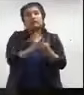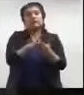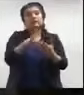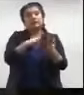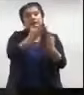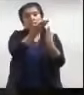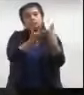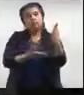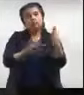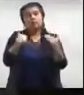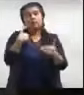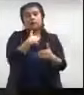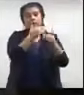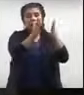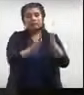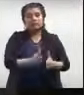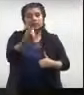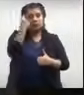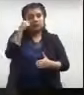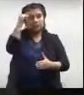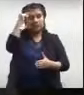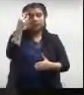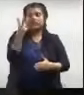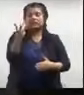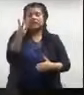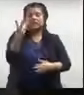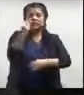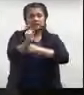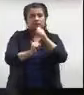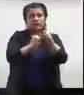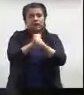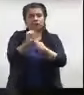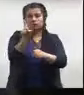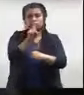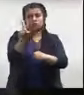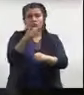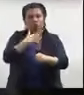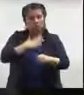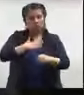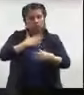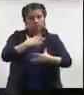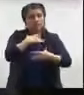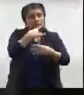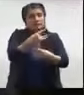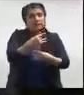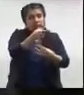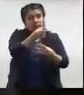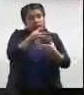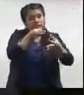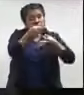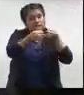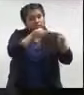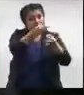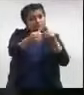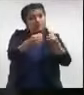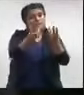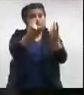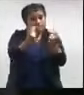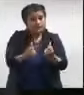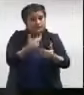ministro de Gobernación durante 3 años. Mi intención es que rinda cuentas, pero mientras más rápido salimos de